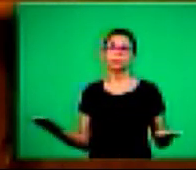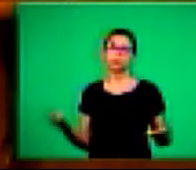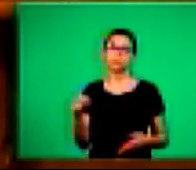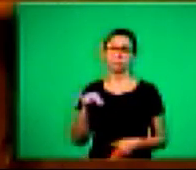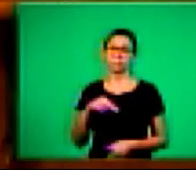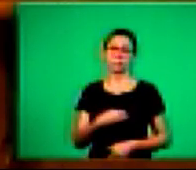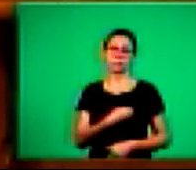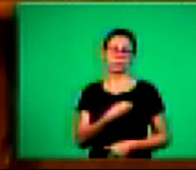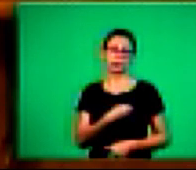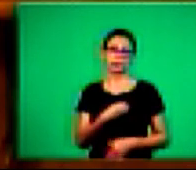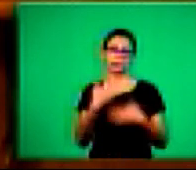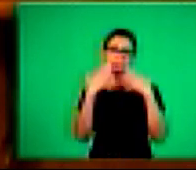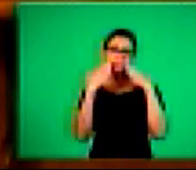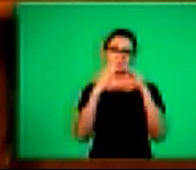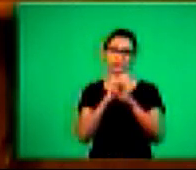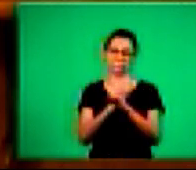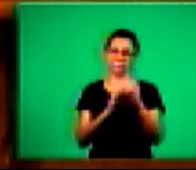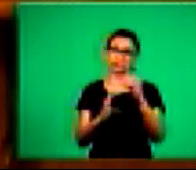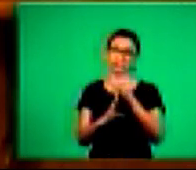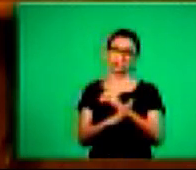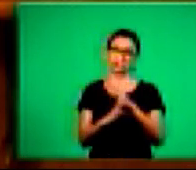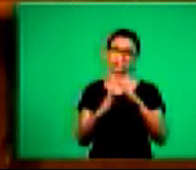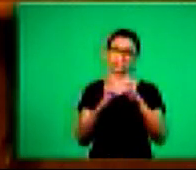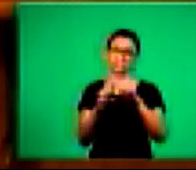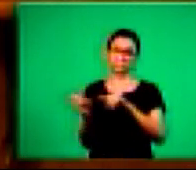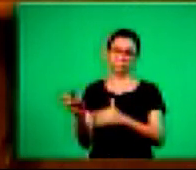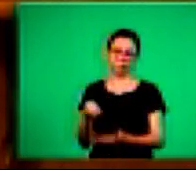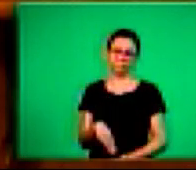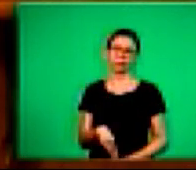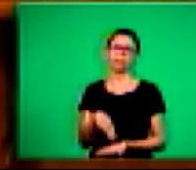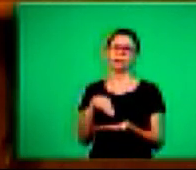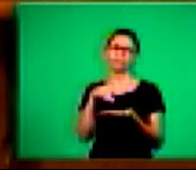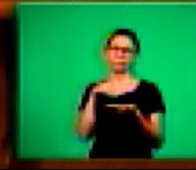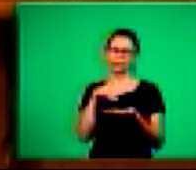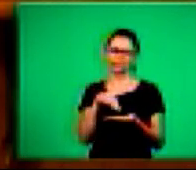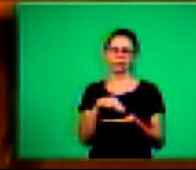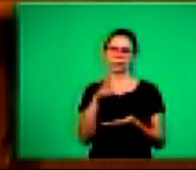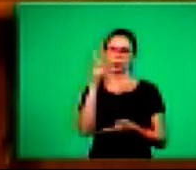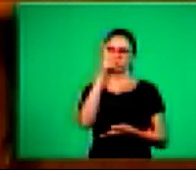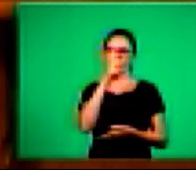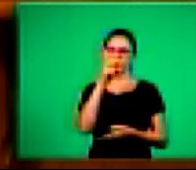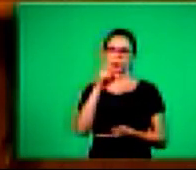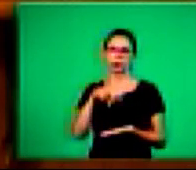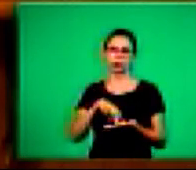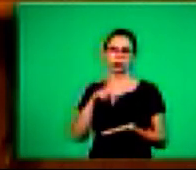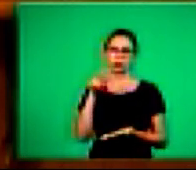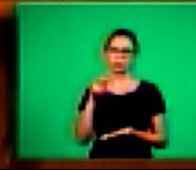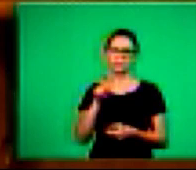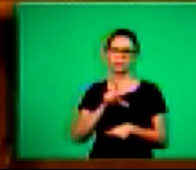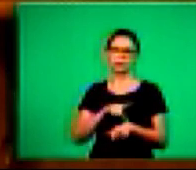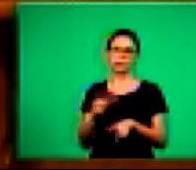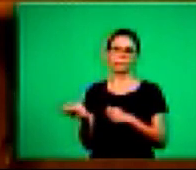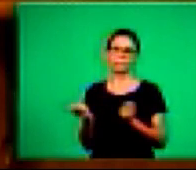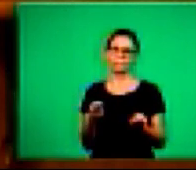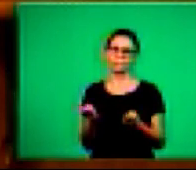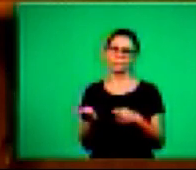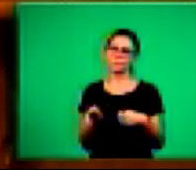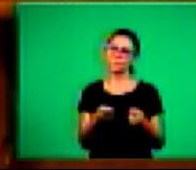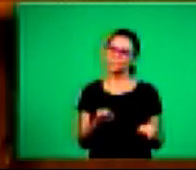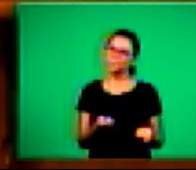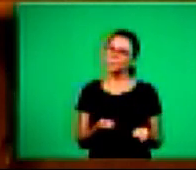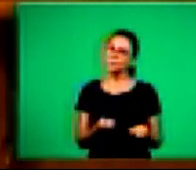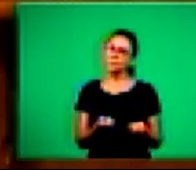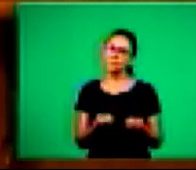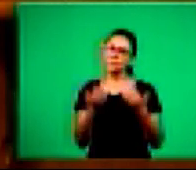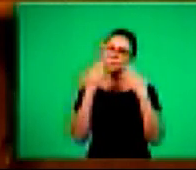estamos transmitiendo la escuela bíblica dominical de la iglesia cristiana maranatha haciendo hacemos esto los domingos en la mañana en este